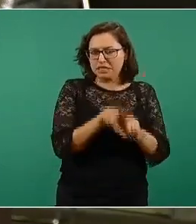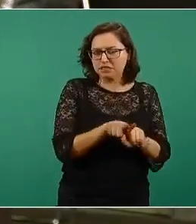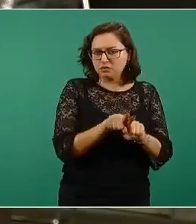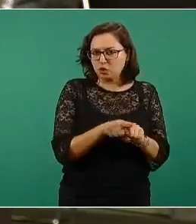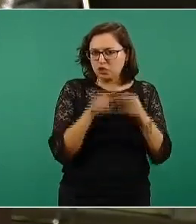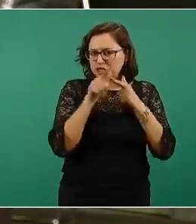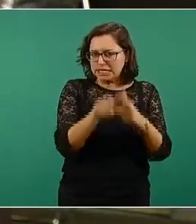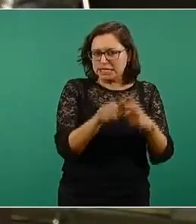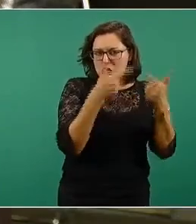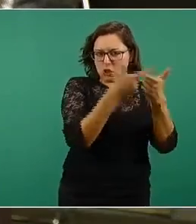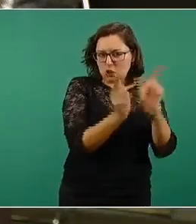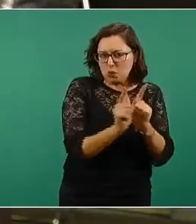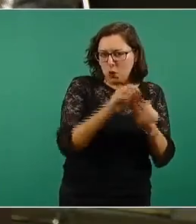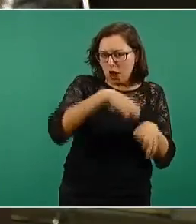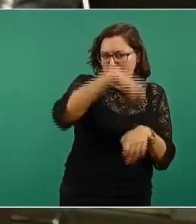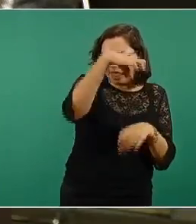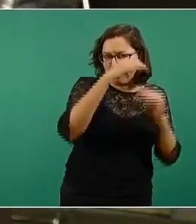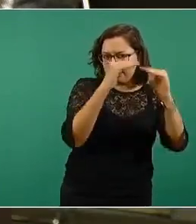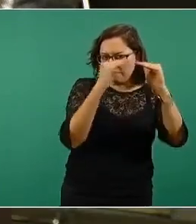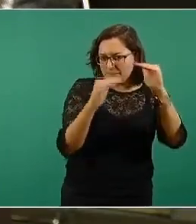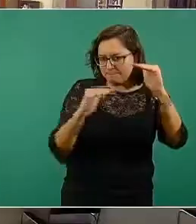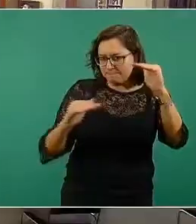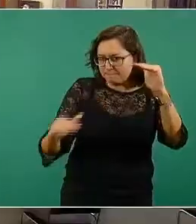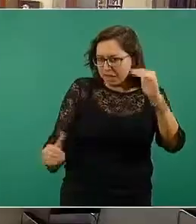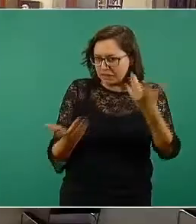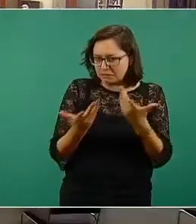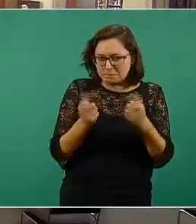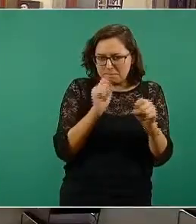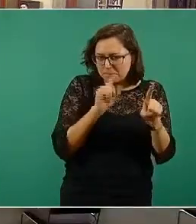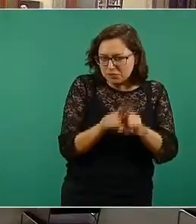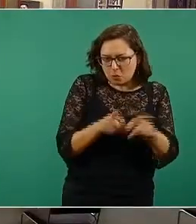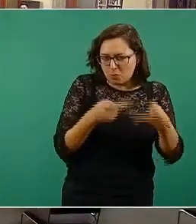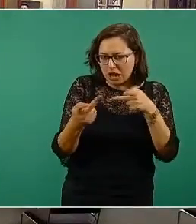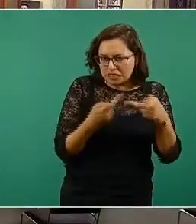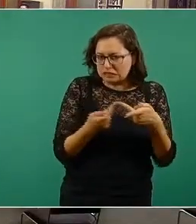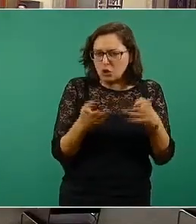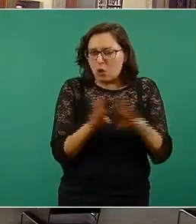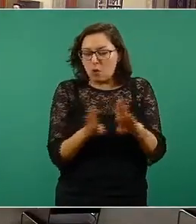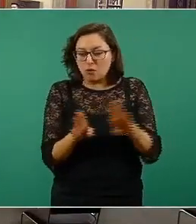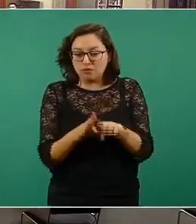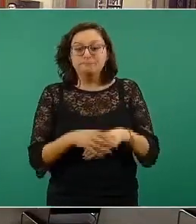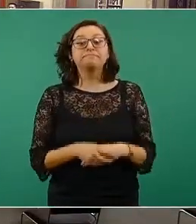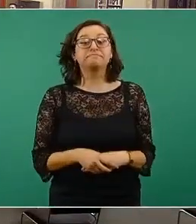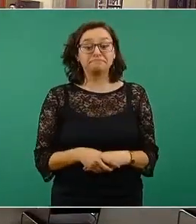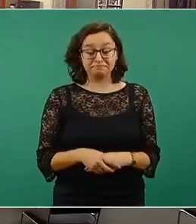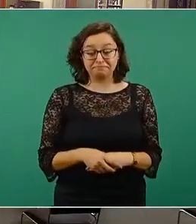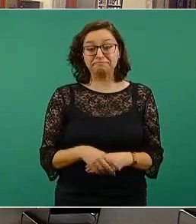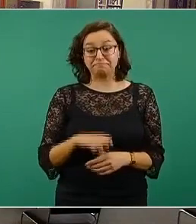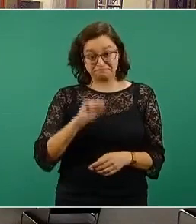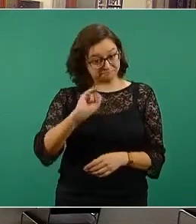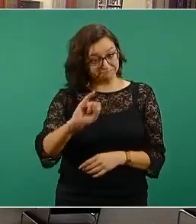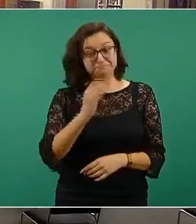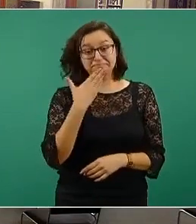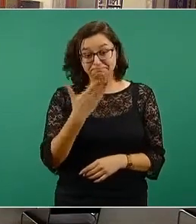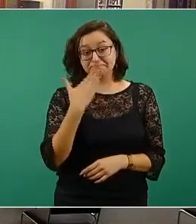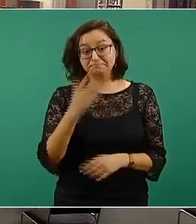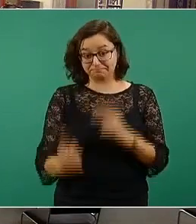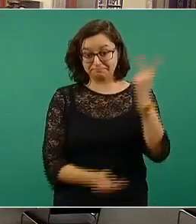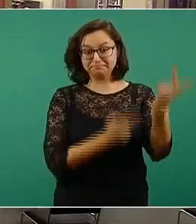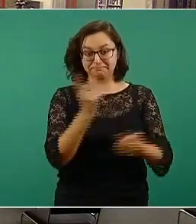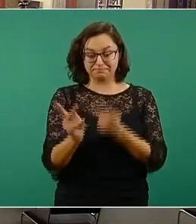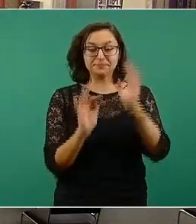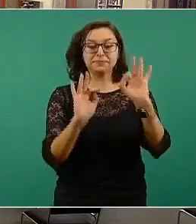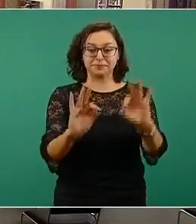luego de así, o cómo sería? Gracias. Liliana Noble de Pulso Saludable. Y aquí viene algo que también con respecto a